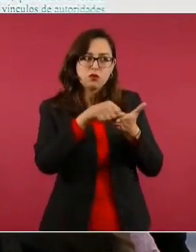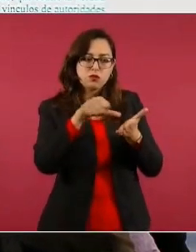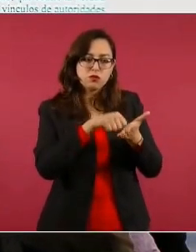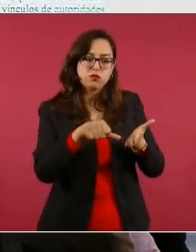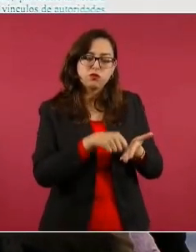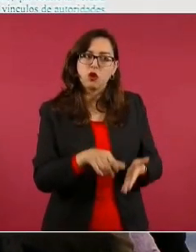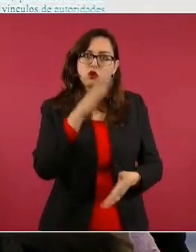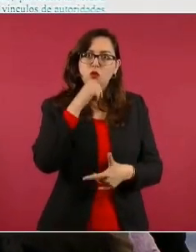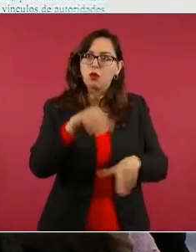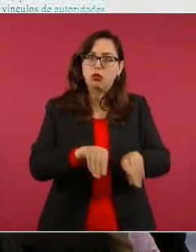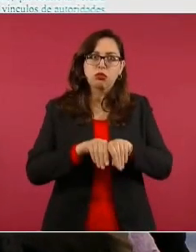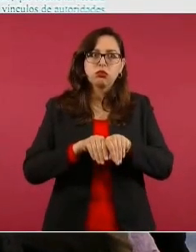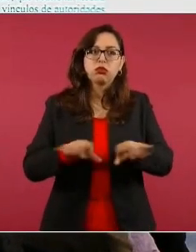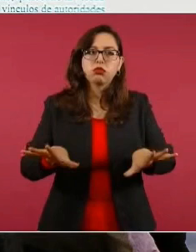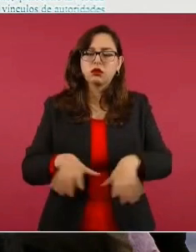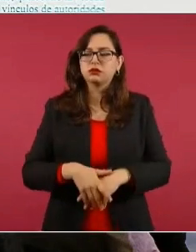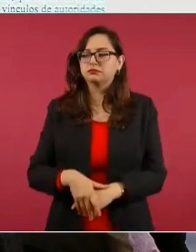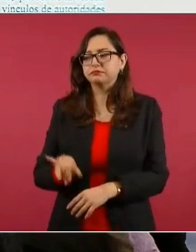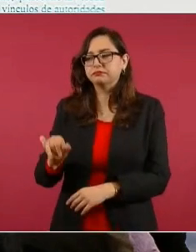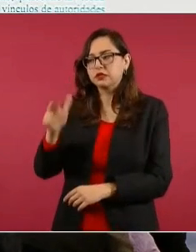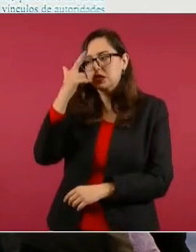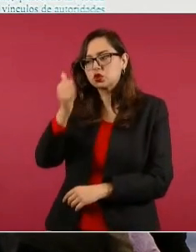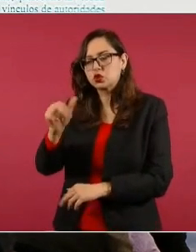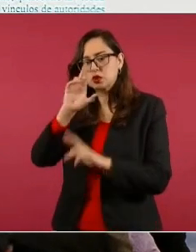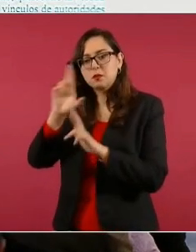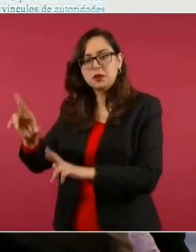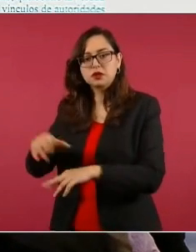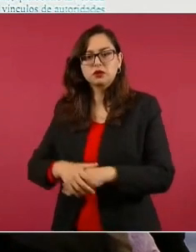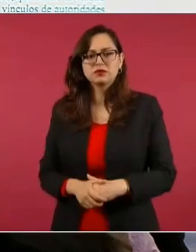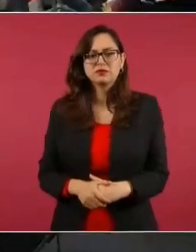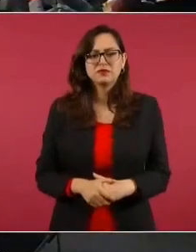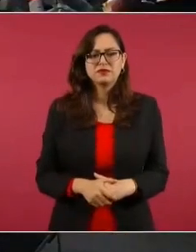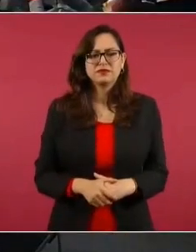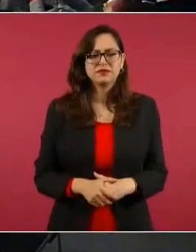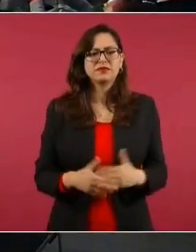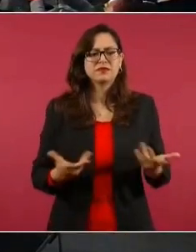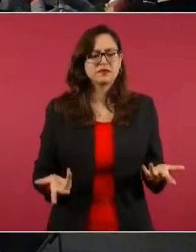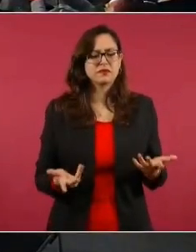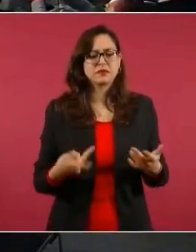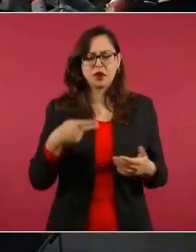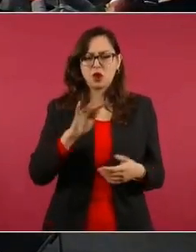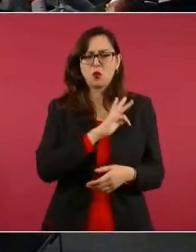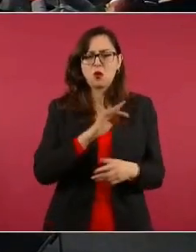Pero, por ejemplo, funcionarios federales, aquí están los puntos.